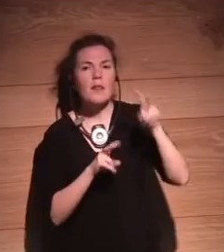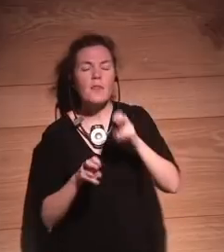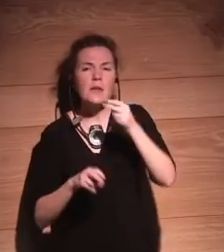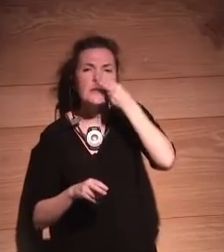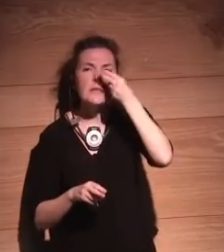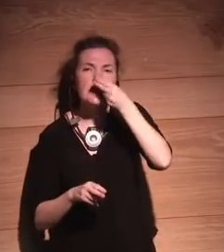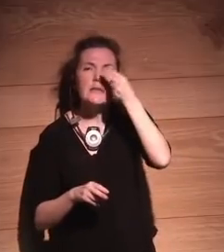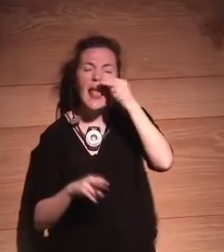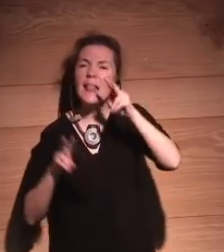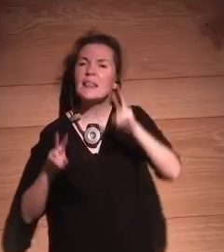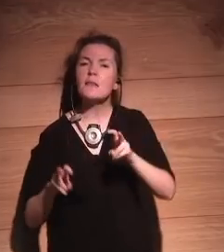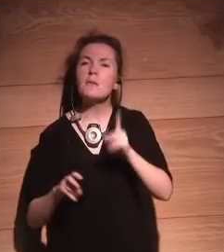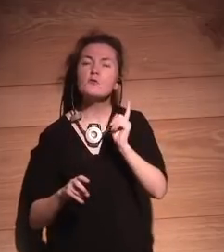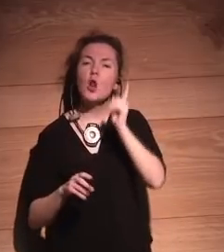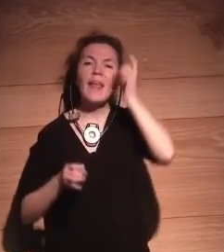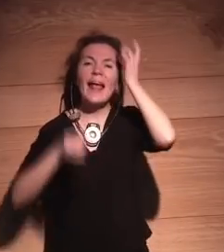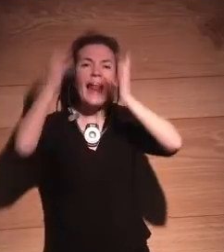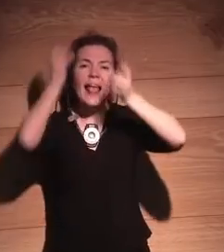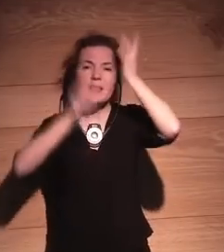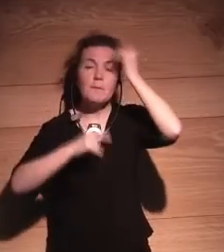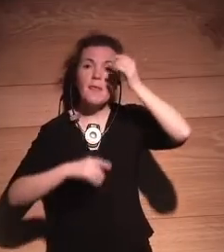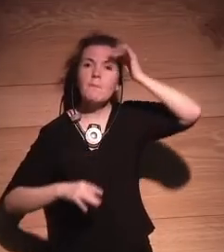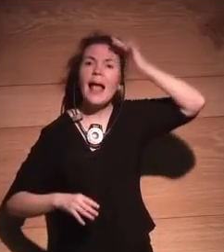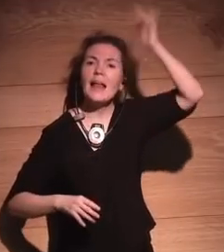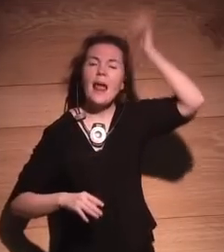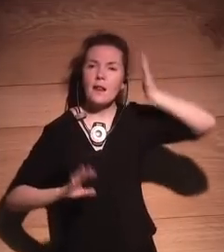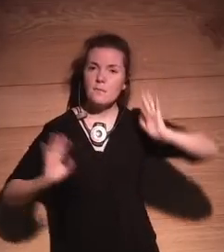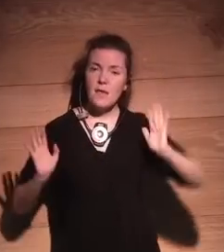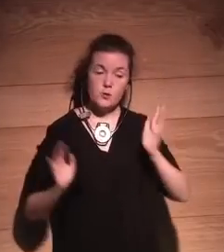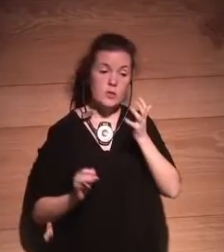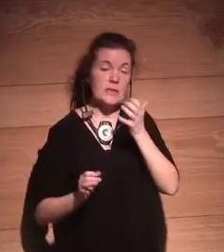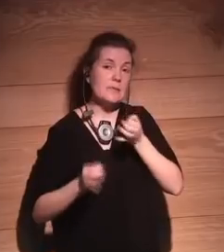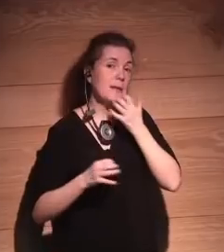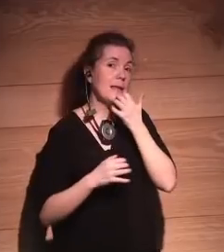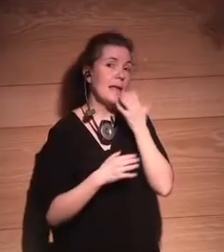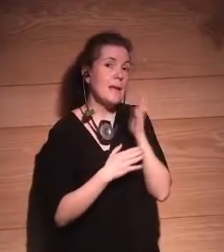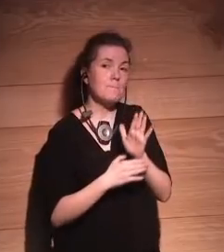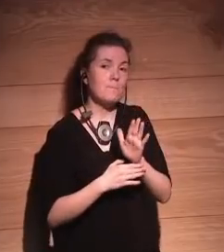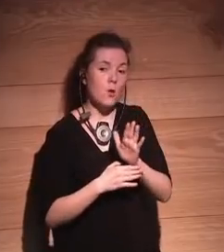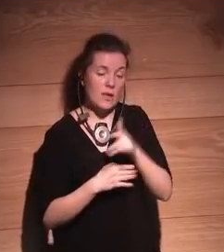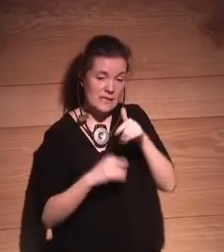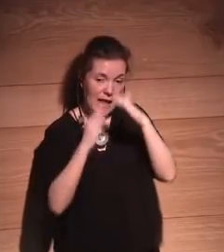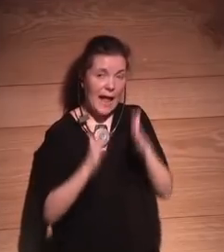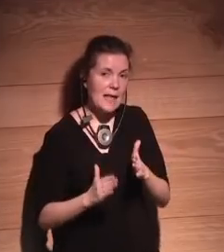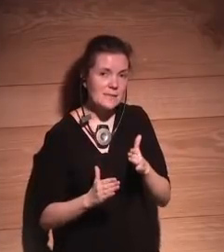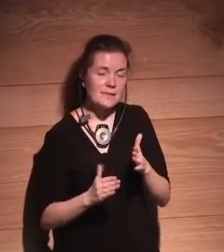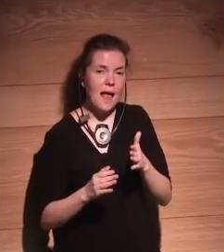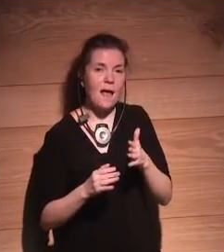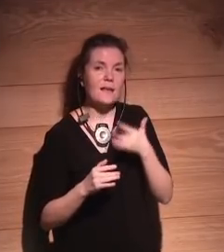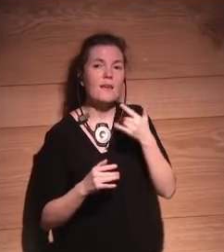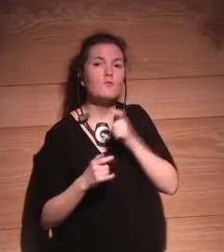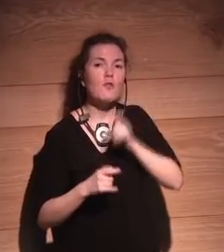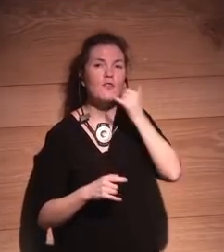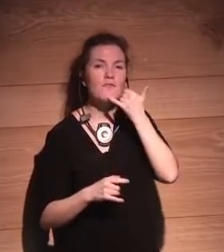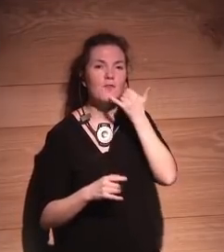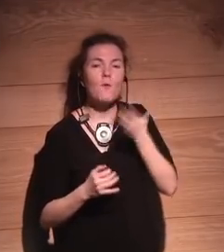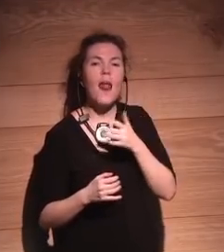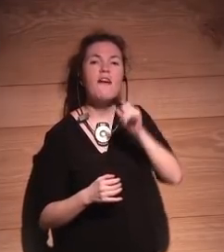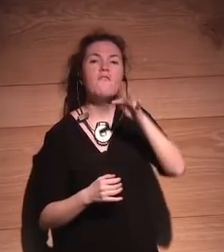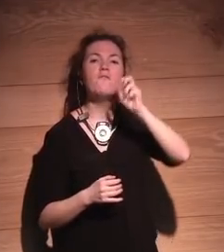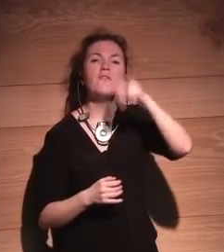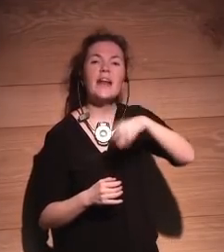es una cuestión de creatividad y de imaginación, ¿no? Yo siempre pongo un ejemplo que es muy querido en esta casa, que es Fundación Telefónica, que es Ferran